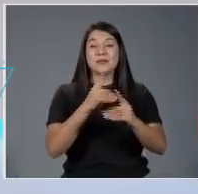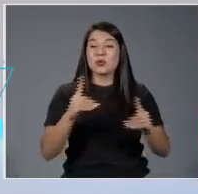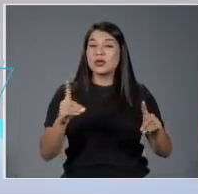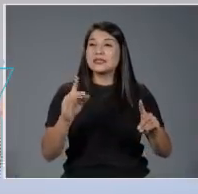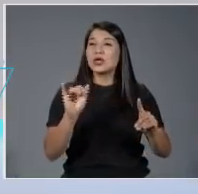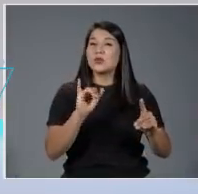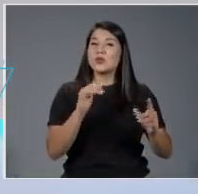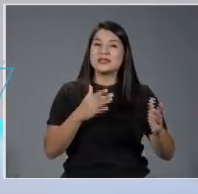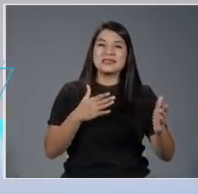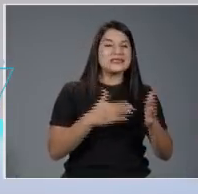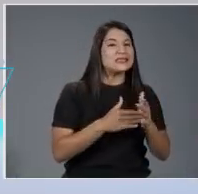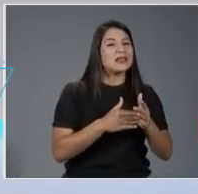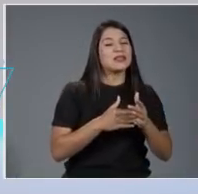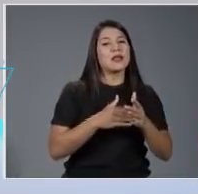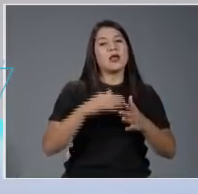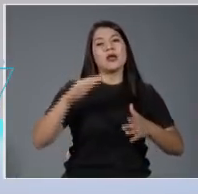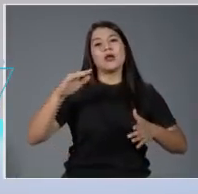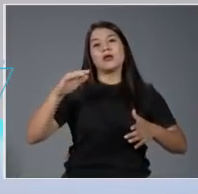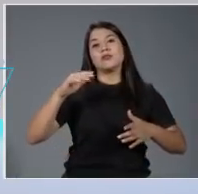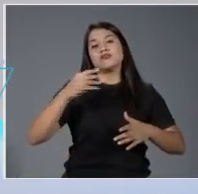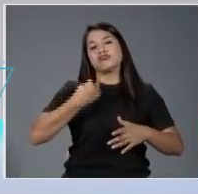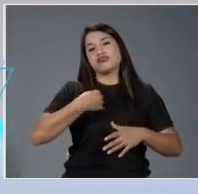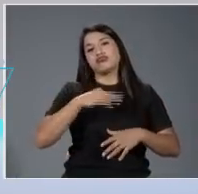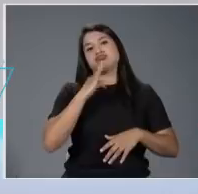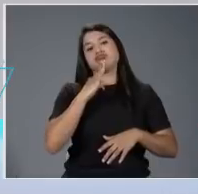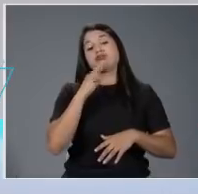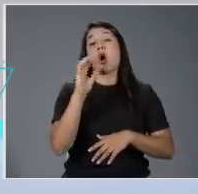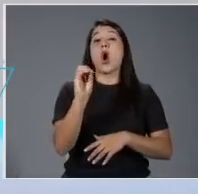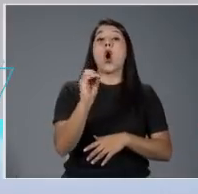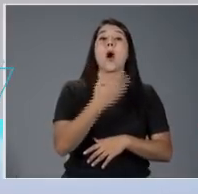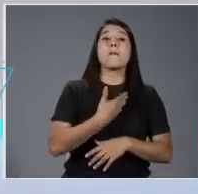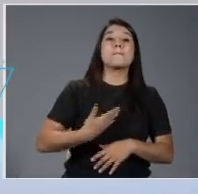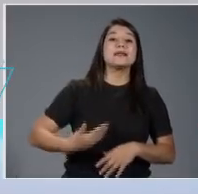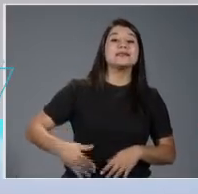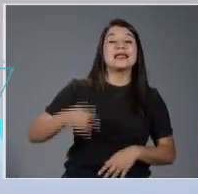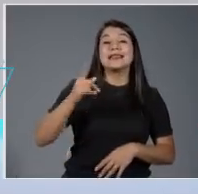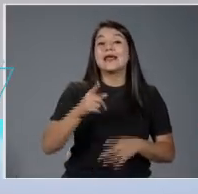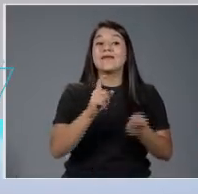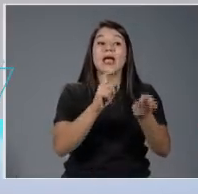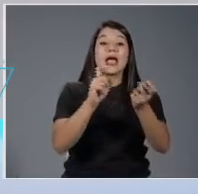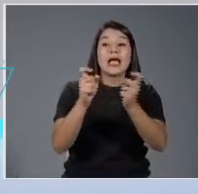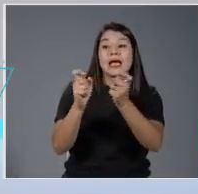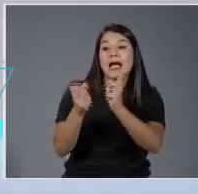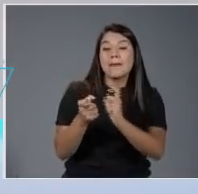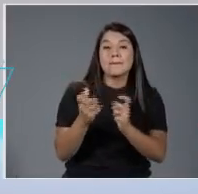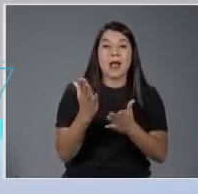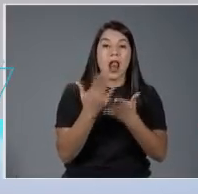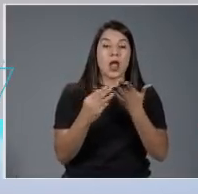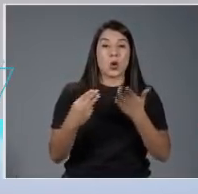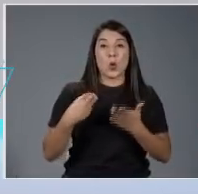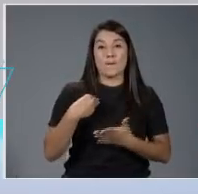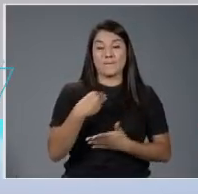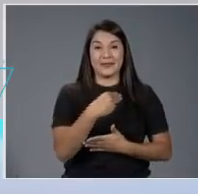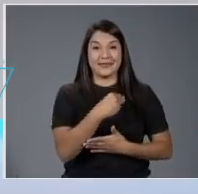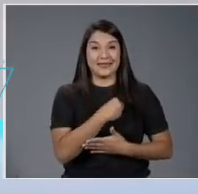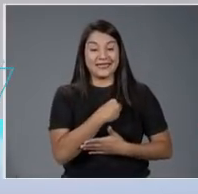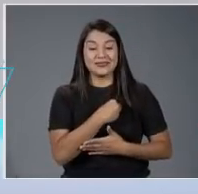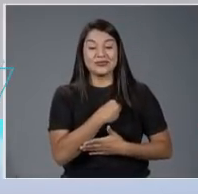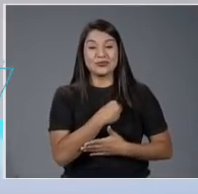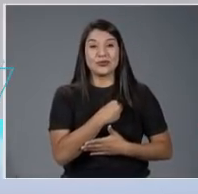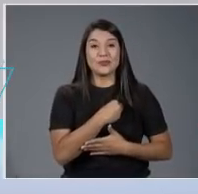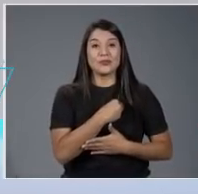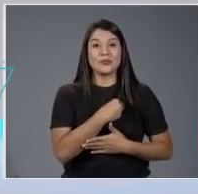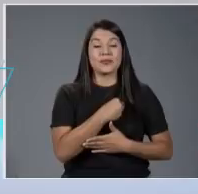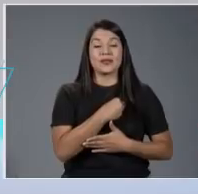un poco desinflada o el presidente va a tener que cambiar a algunos de estas personas que hoy en día van a intentar